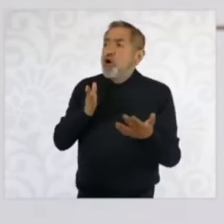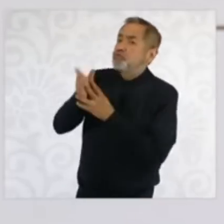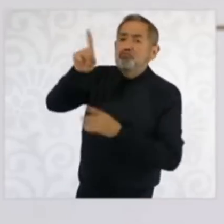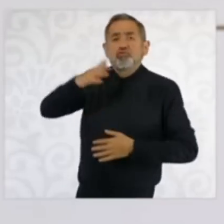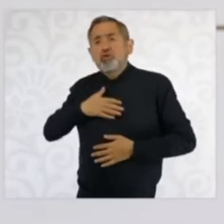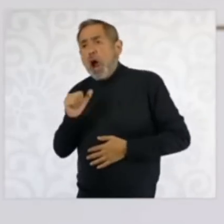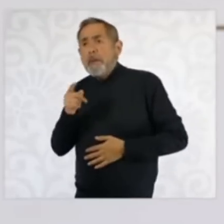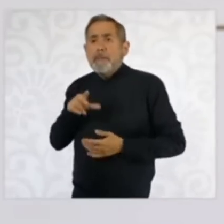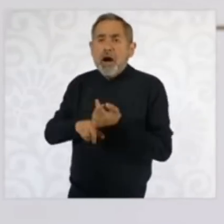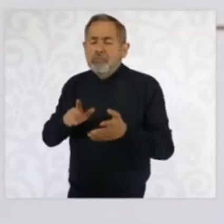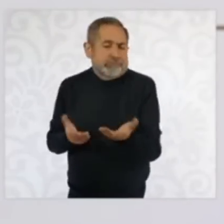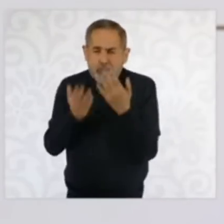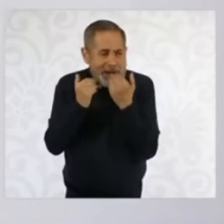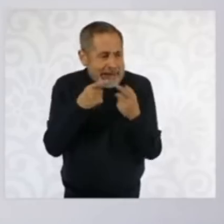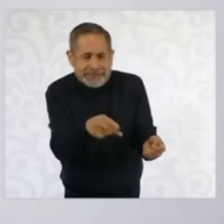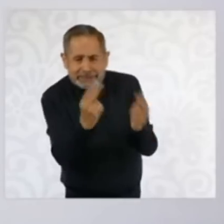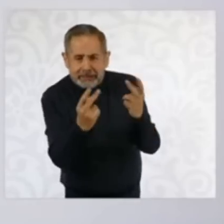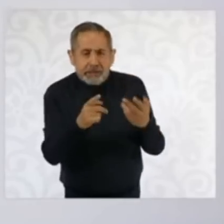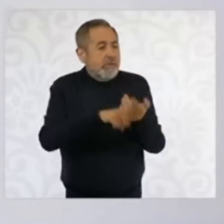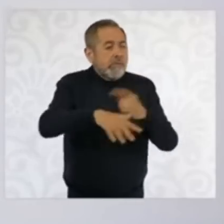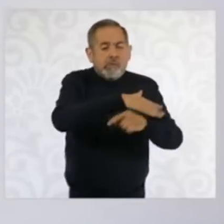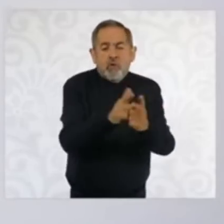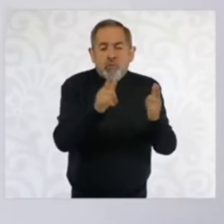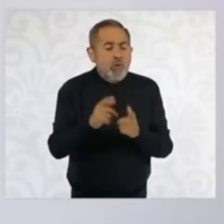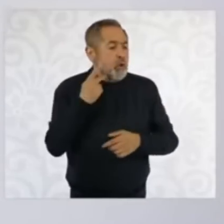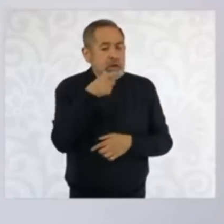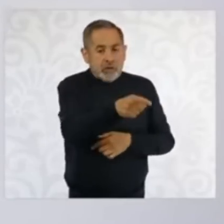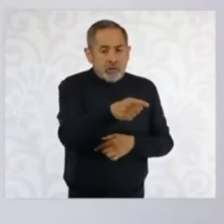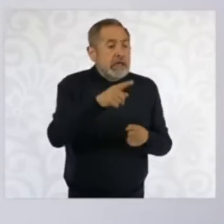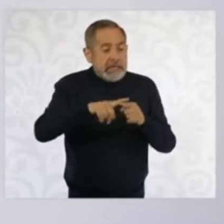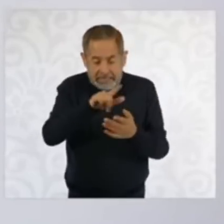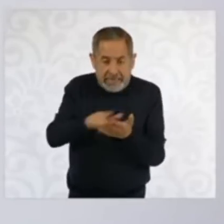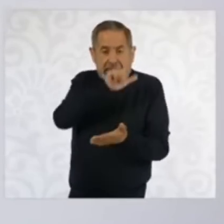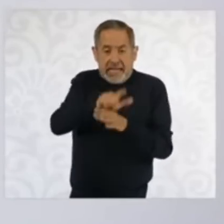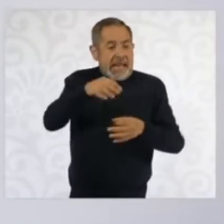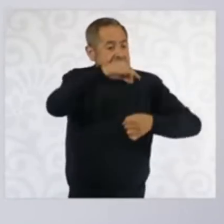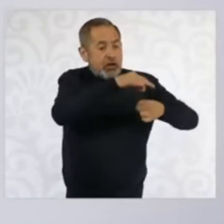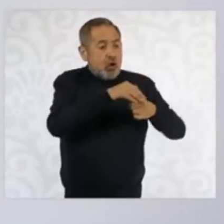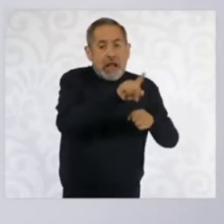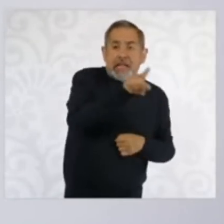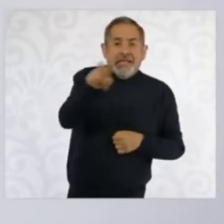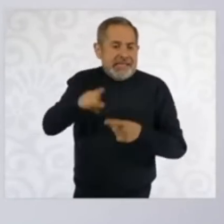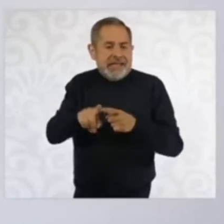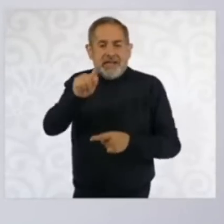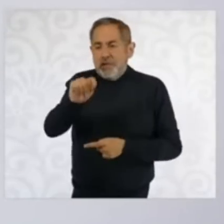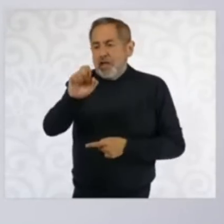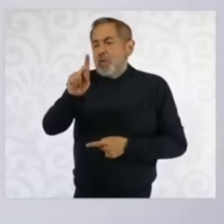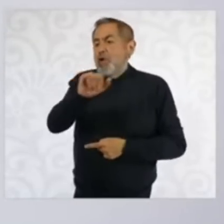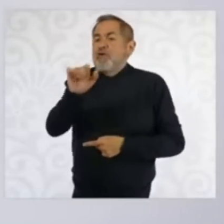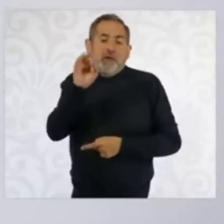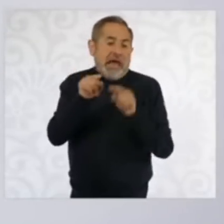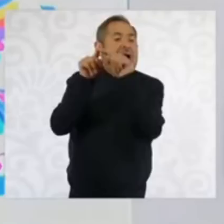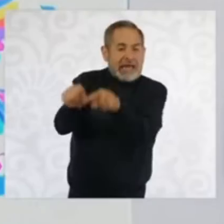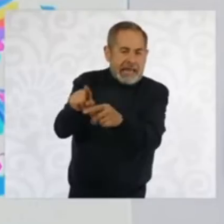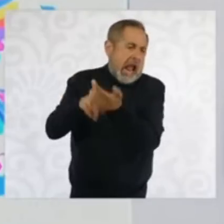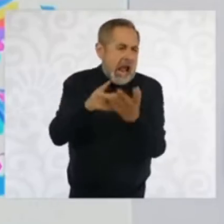amparos. Segundo, porque son partidos políticos que en todo caso se rigen por las leyes electorales y en todo caso debería de ser ante